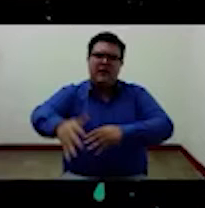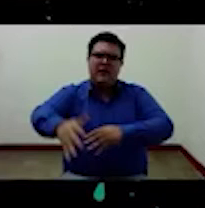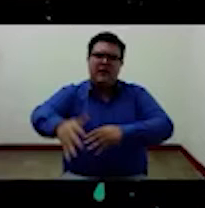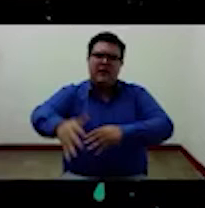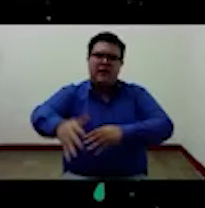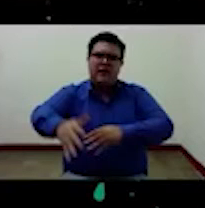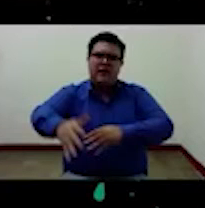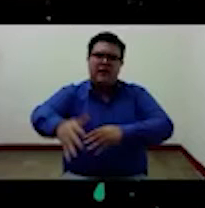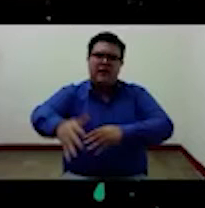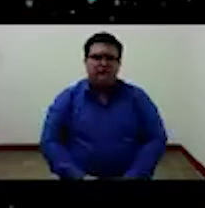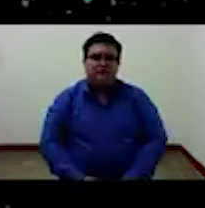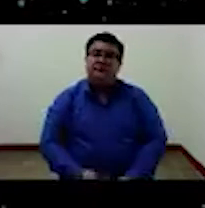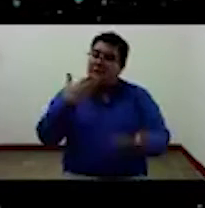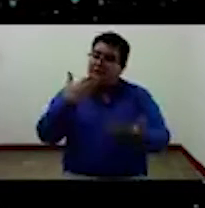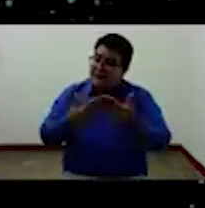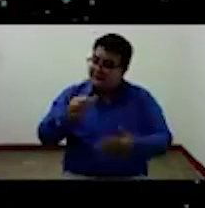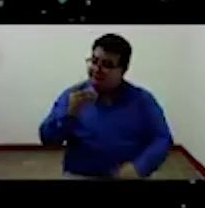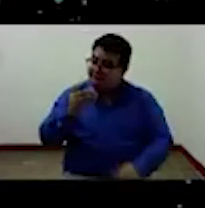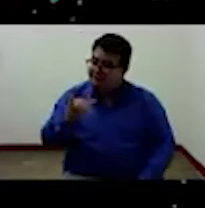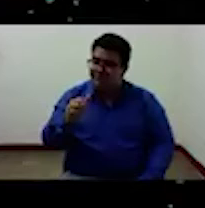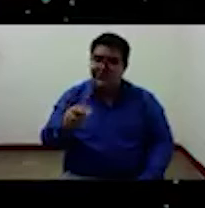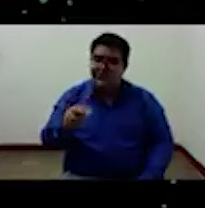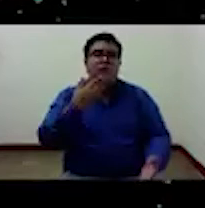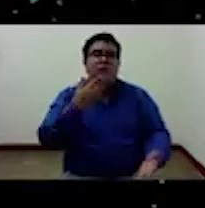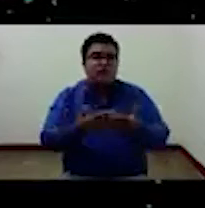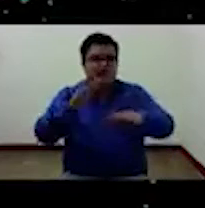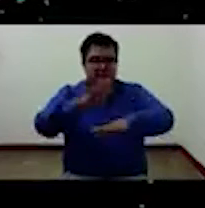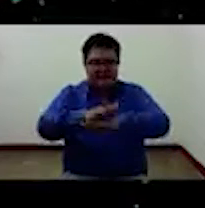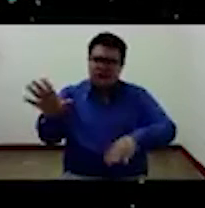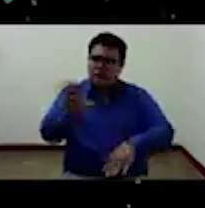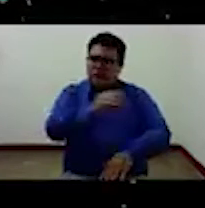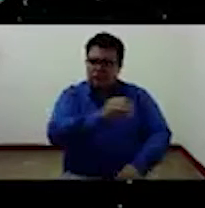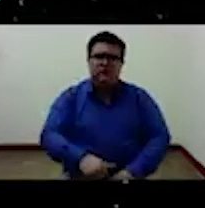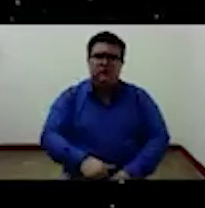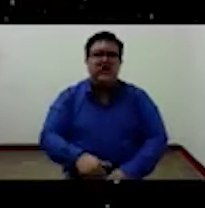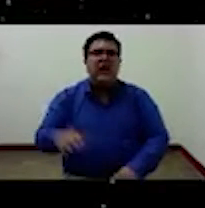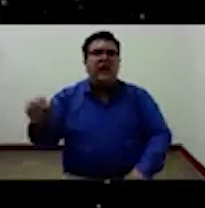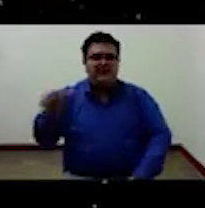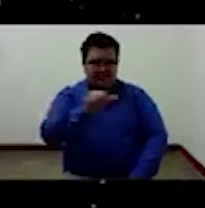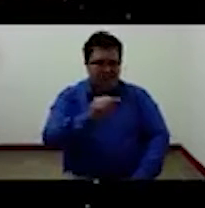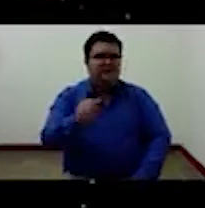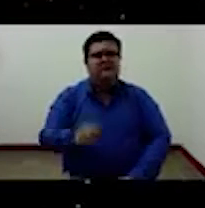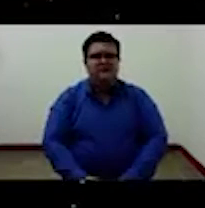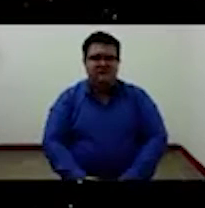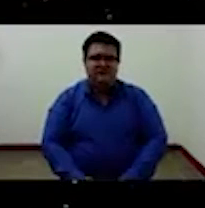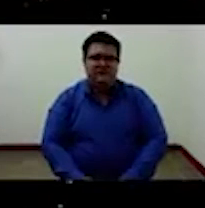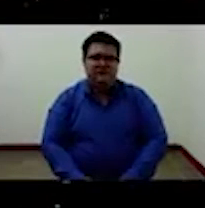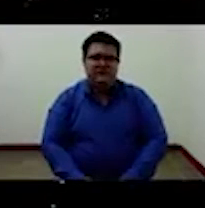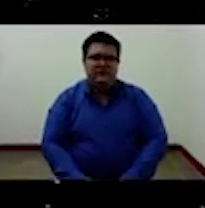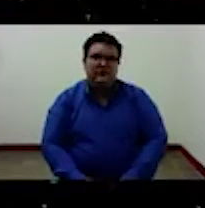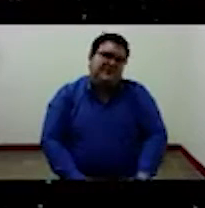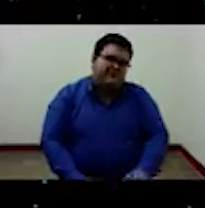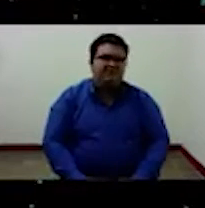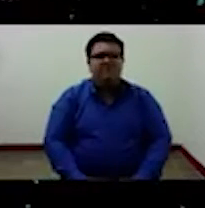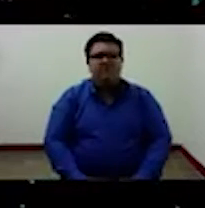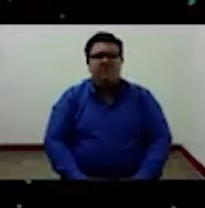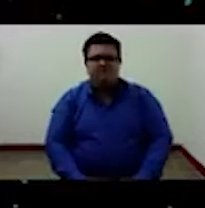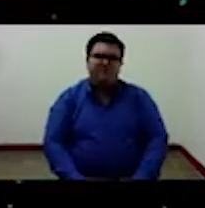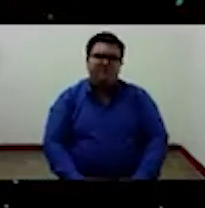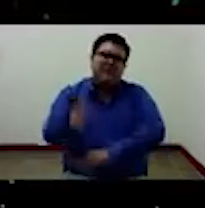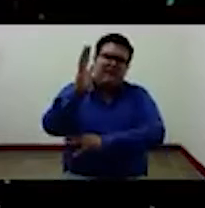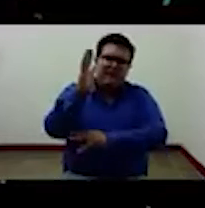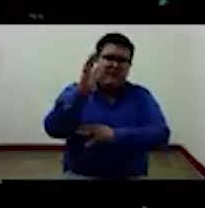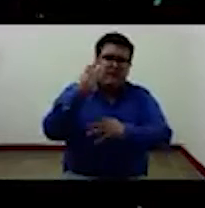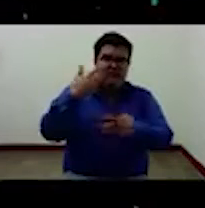Adriana, gracias. Buenas tardes a todos y a todas. Bueno, el título es un poco pretencioso, pero realmente